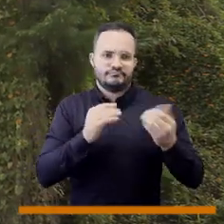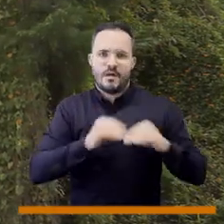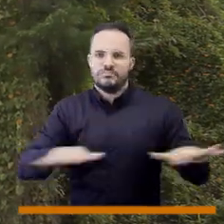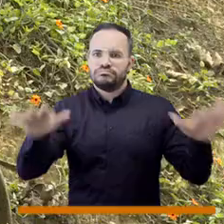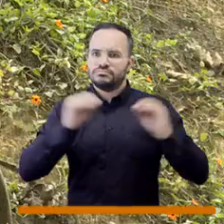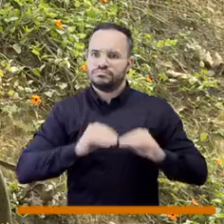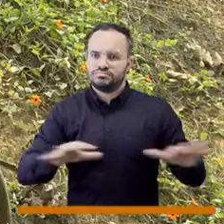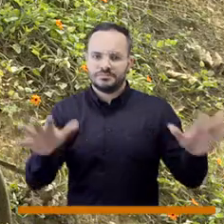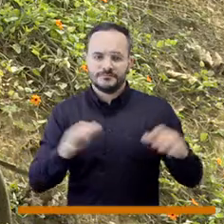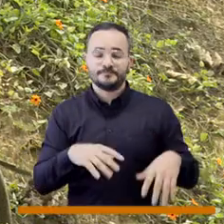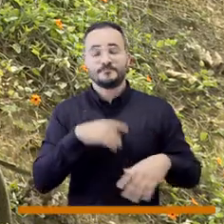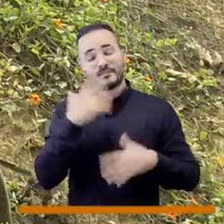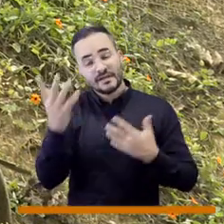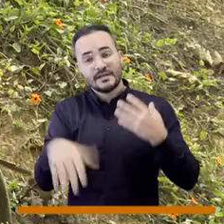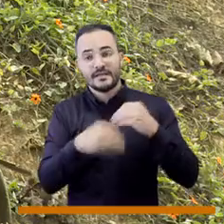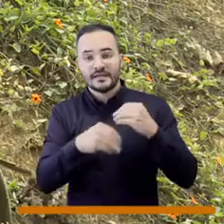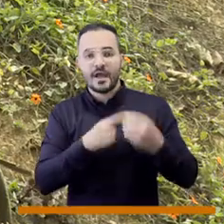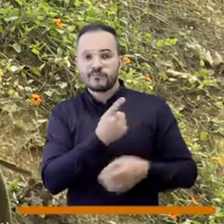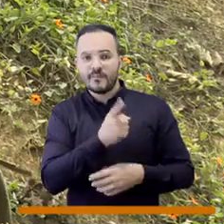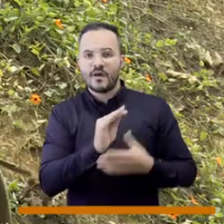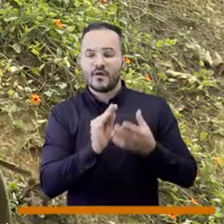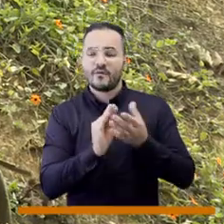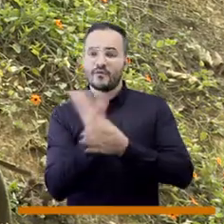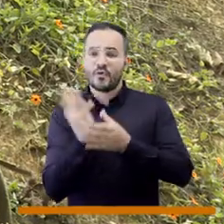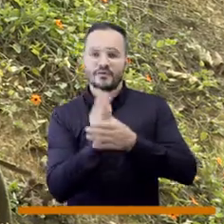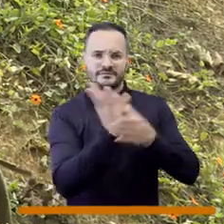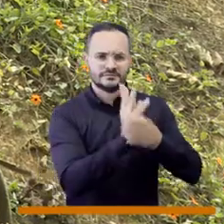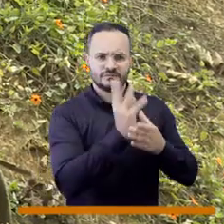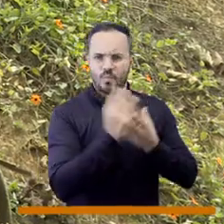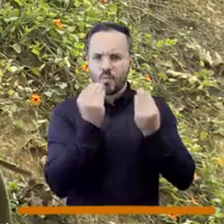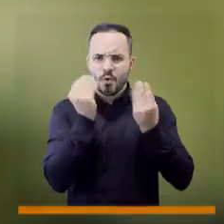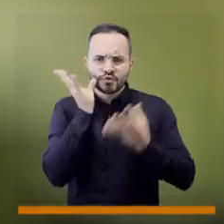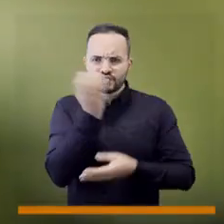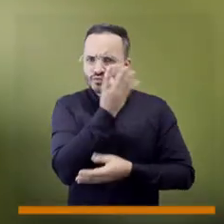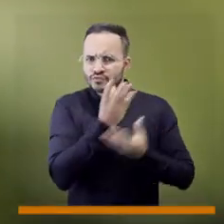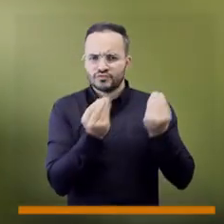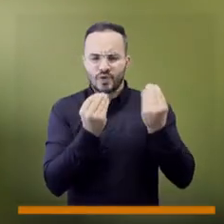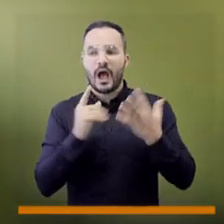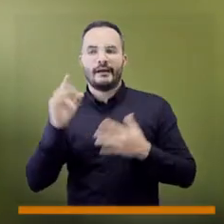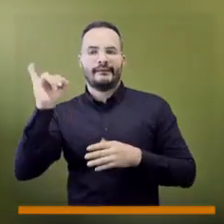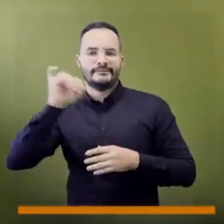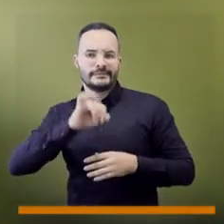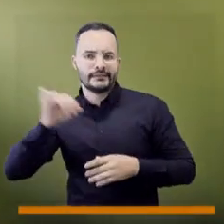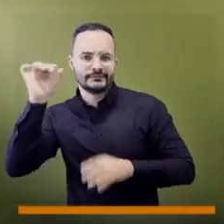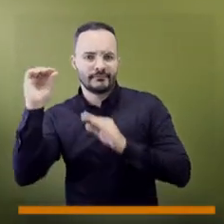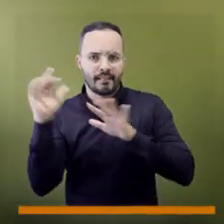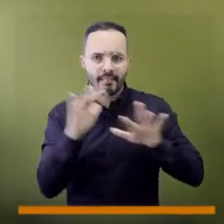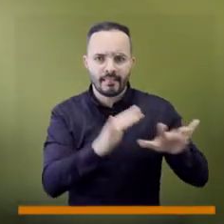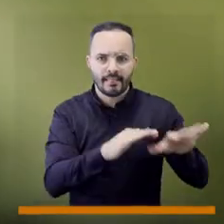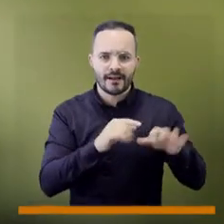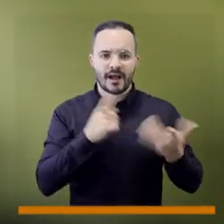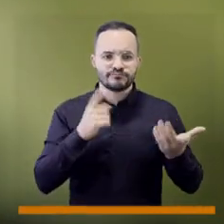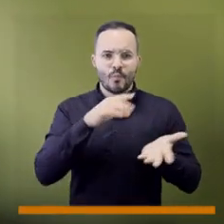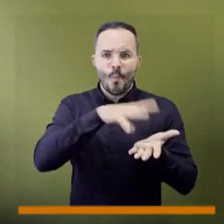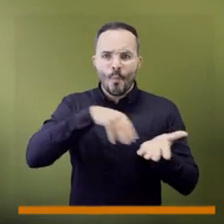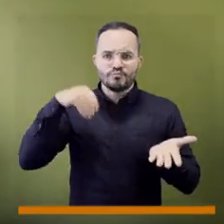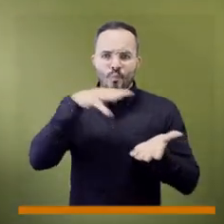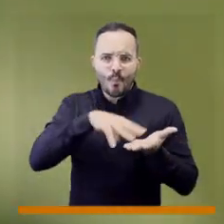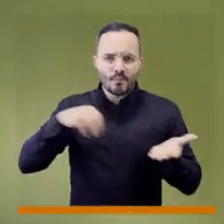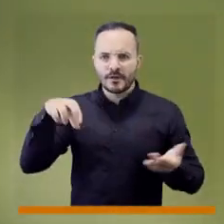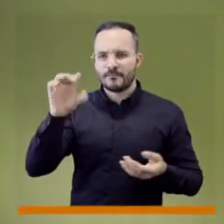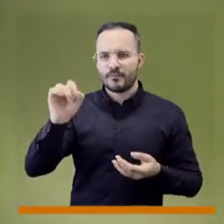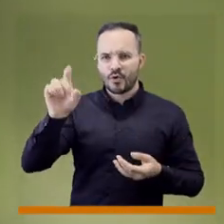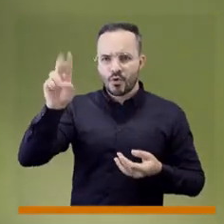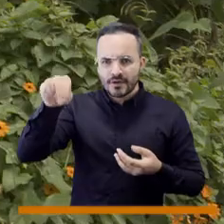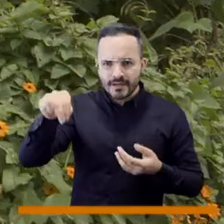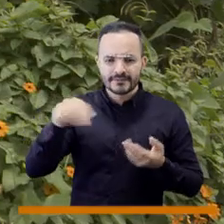como hemos visto la cantidad de flores que tiene tiene muchos insectos asociados a ella porque son polinizadores entonces hay mucho